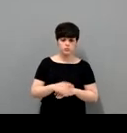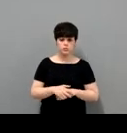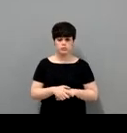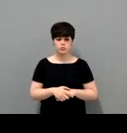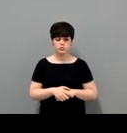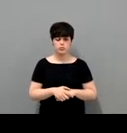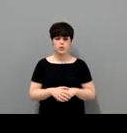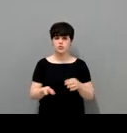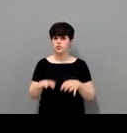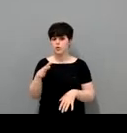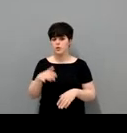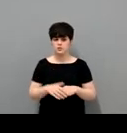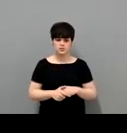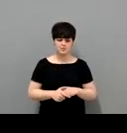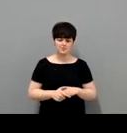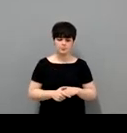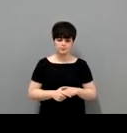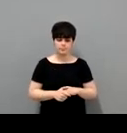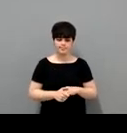¡Uy, qué suerte!